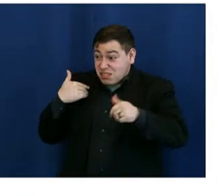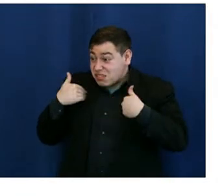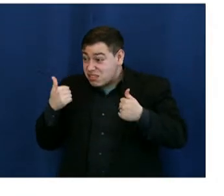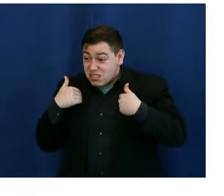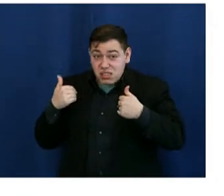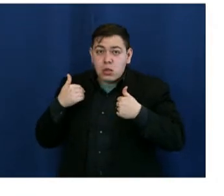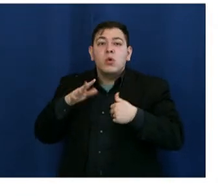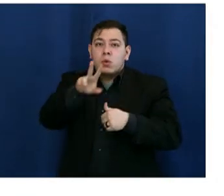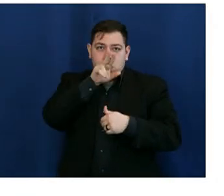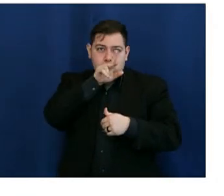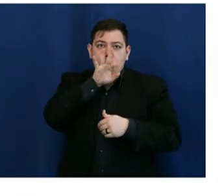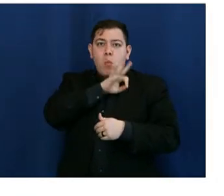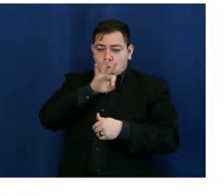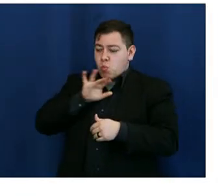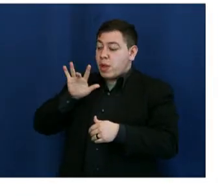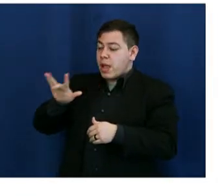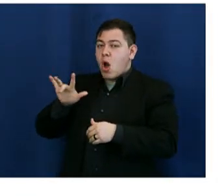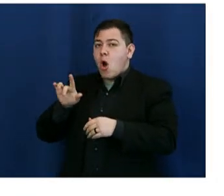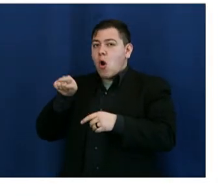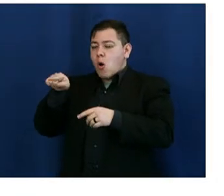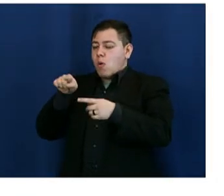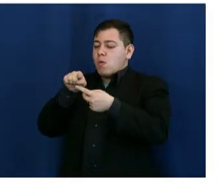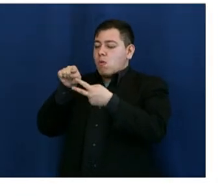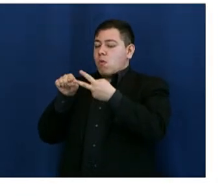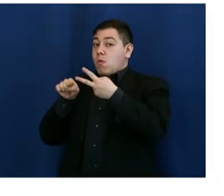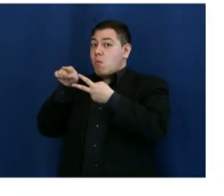a la página web,